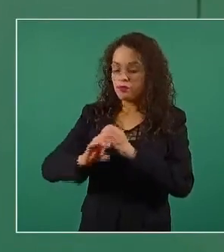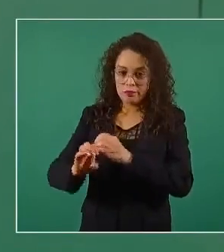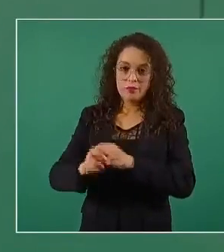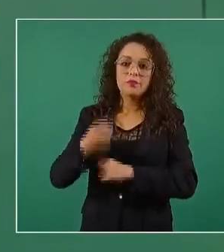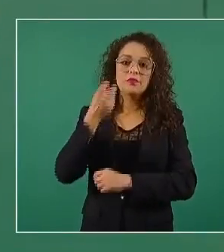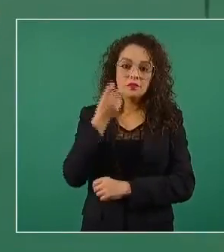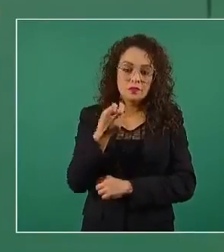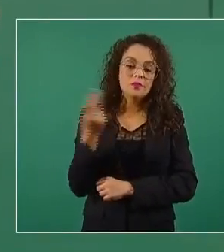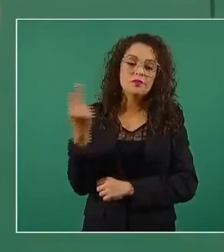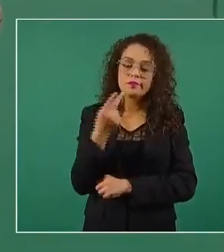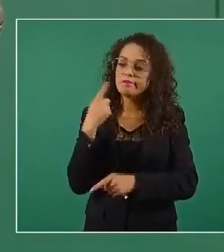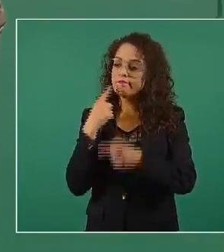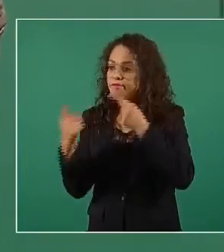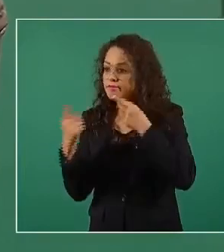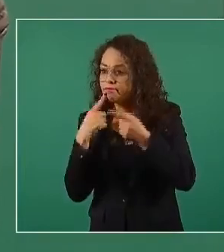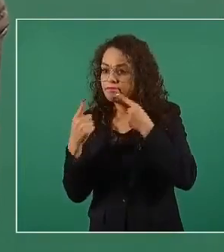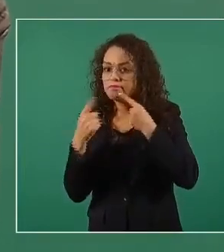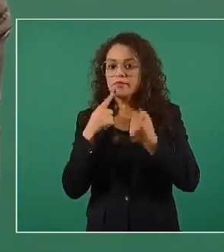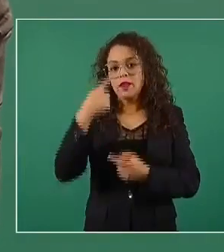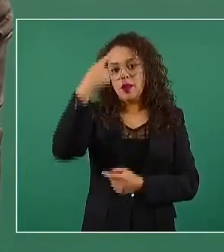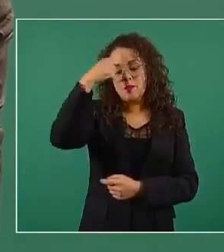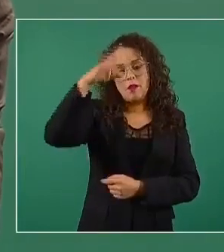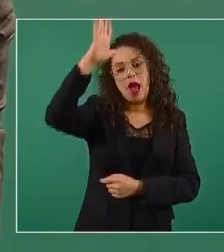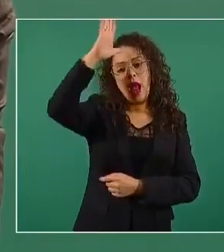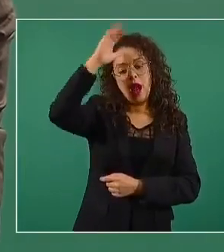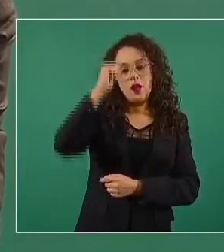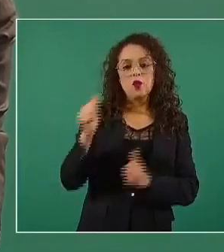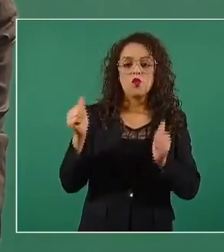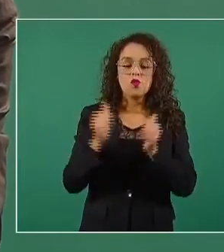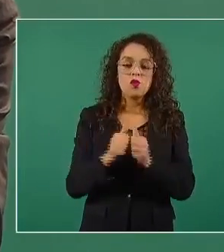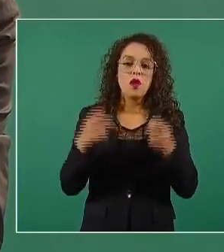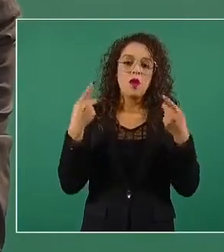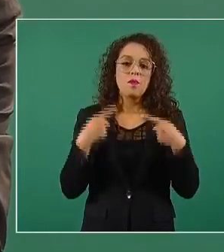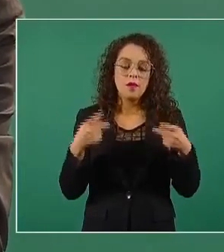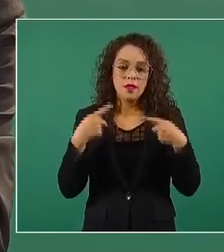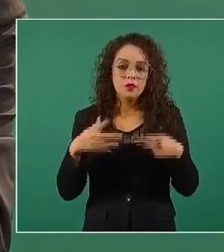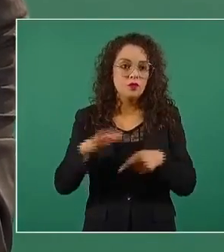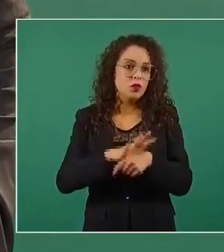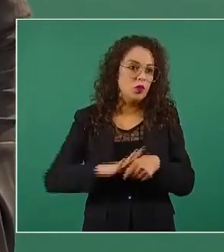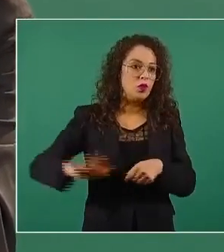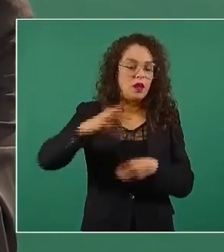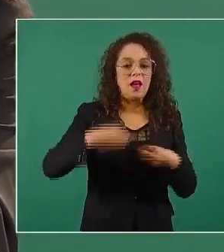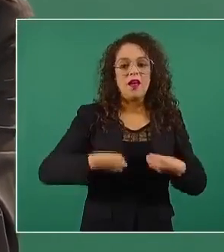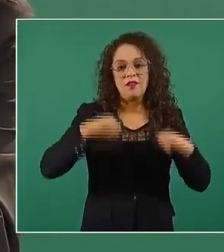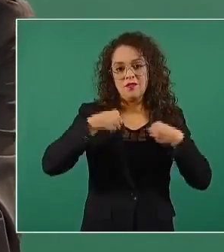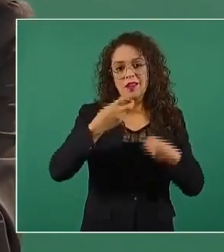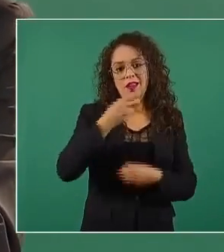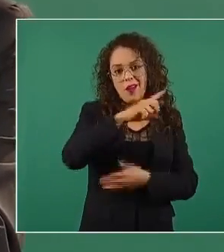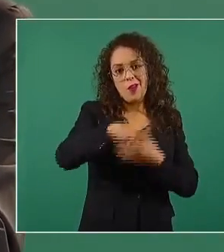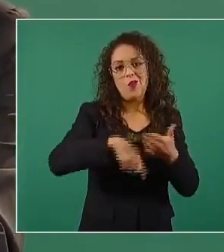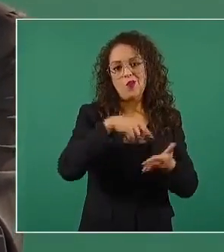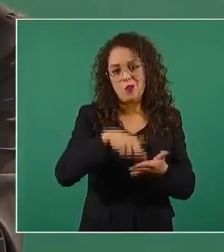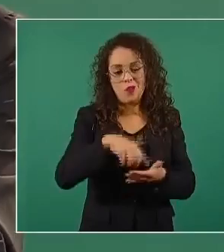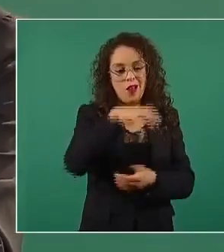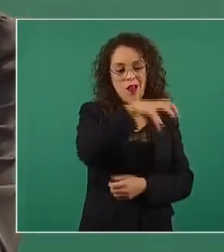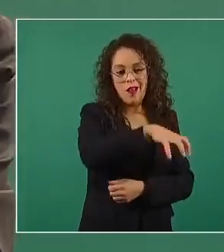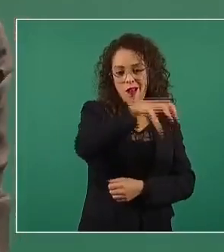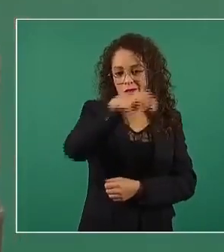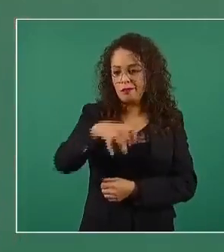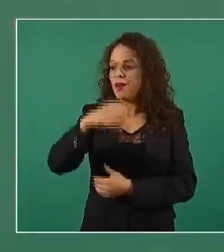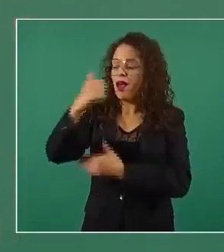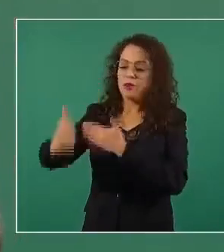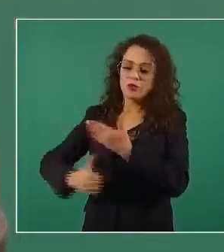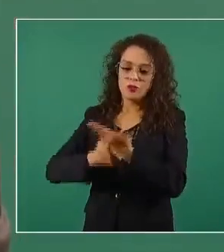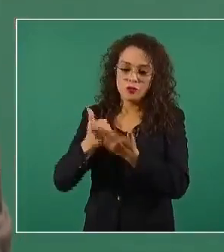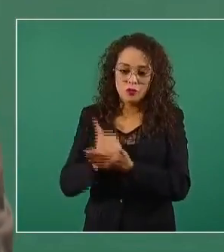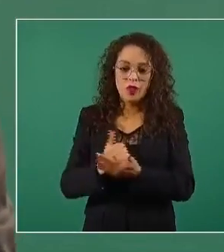las colonias, con la gente de las ciudades, porque si